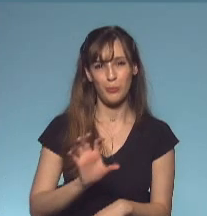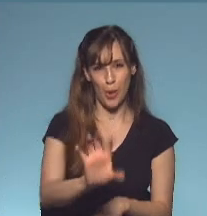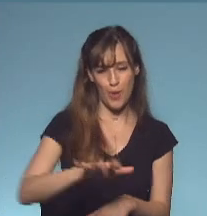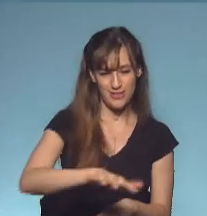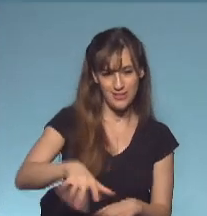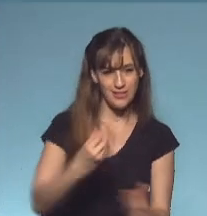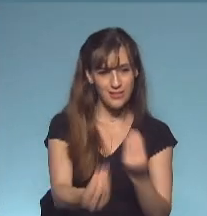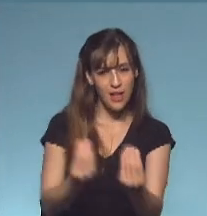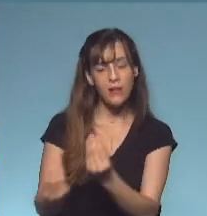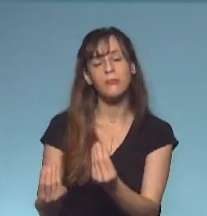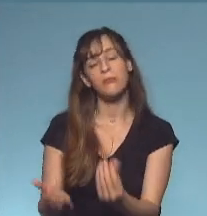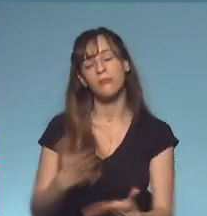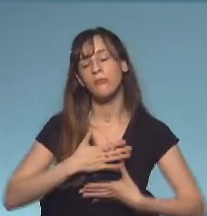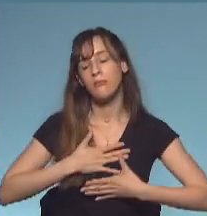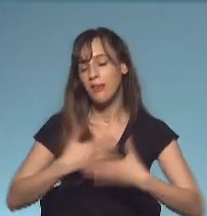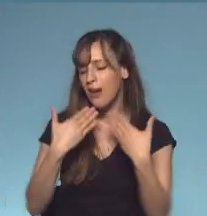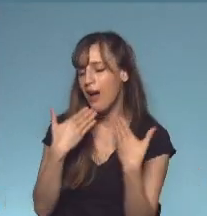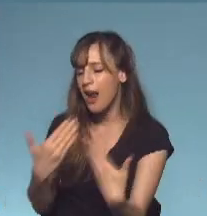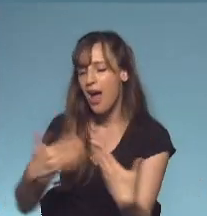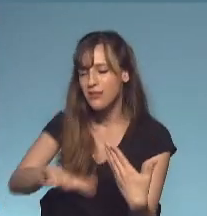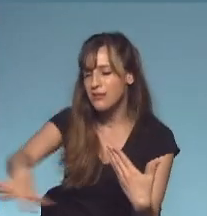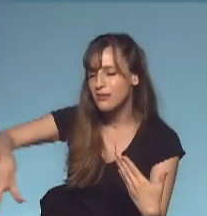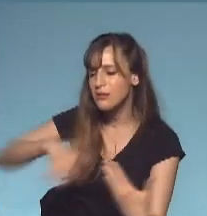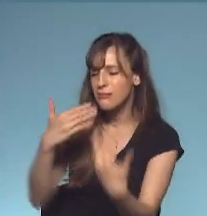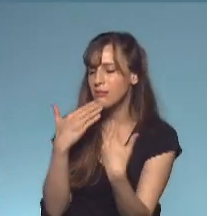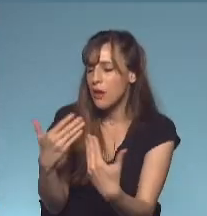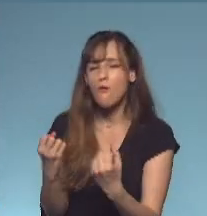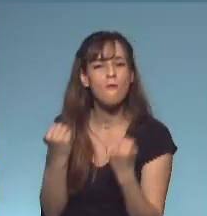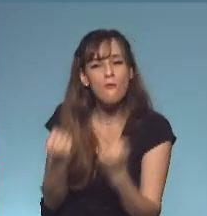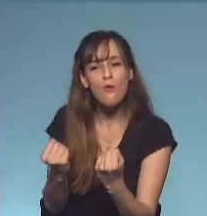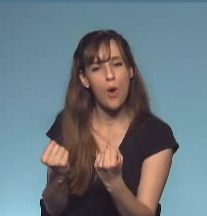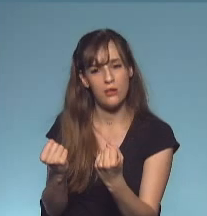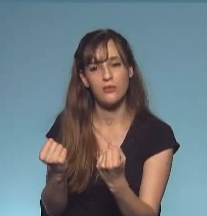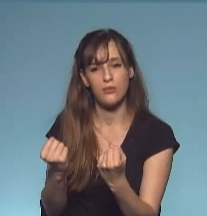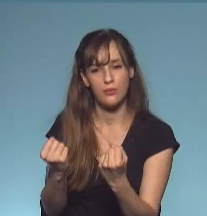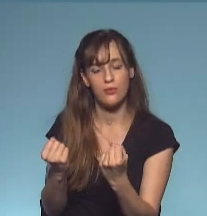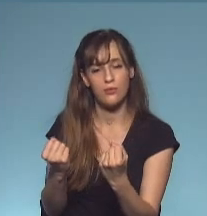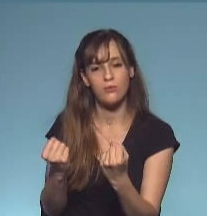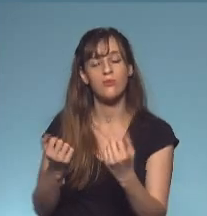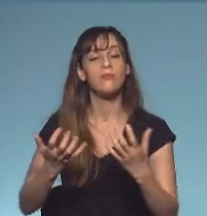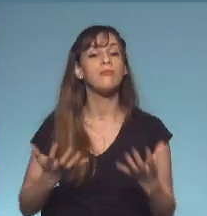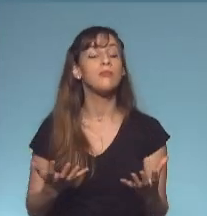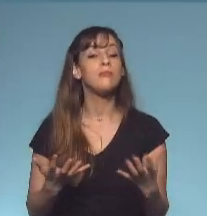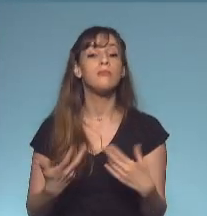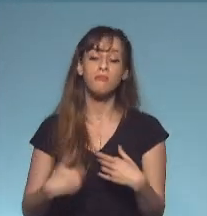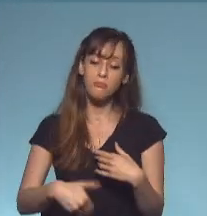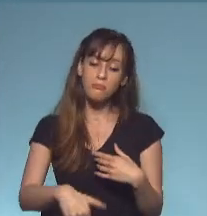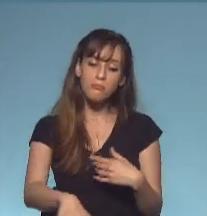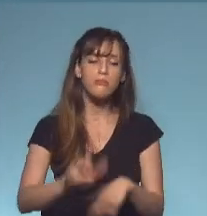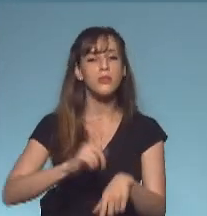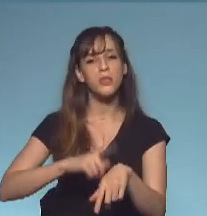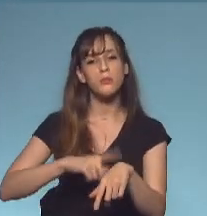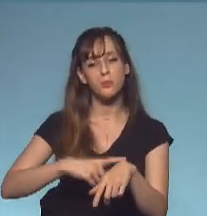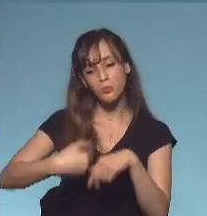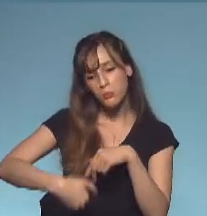termino agradeciéndoles por el inmenso esfuerzo que sé que hacen. Dentro de un tiempo, si